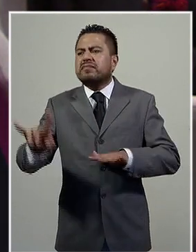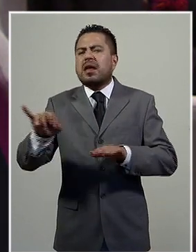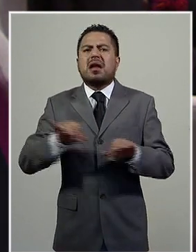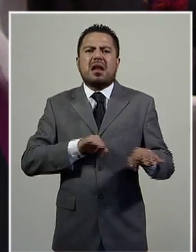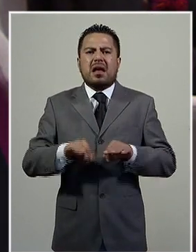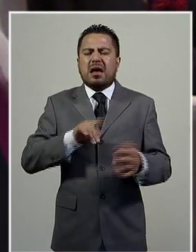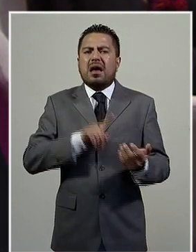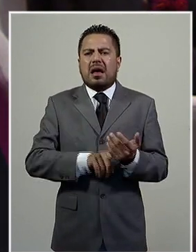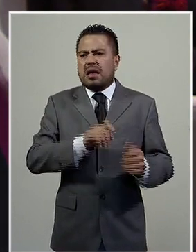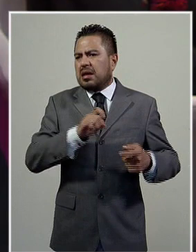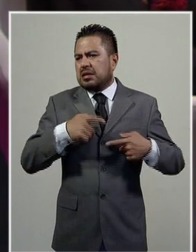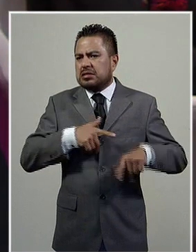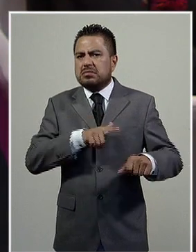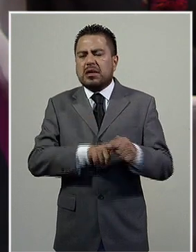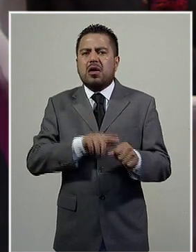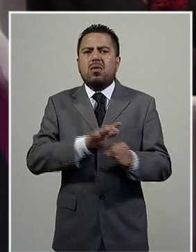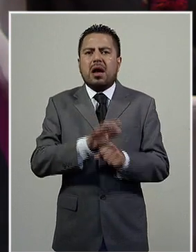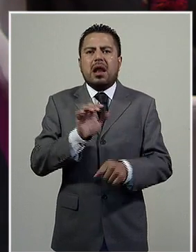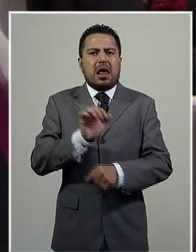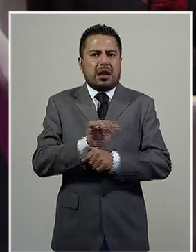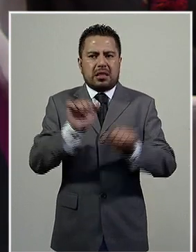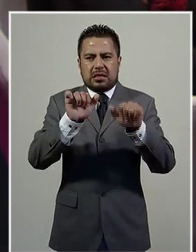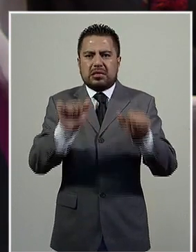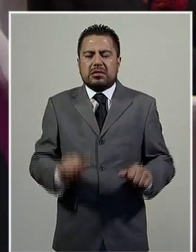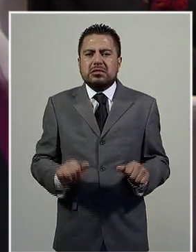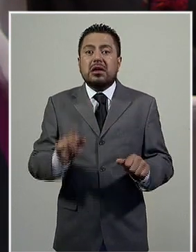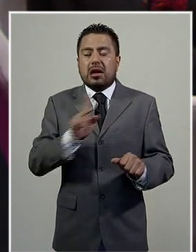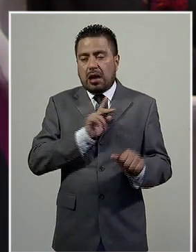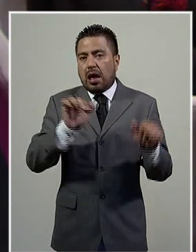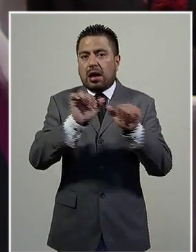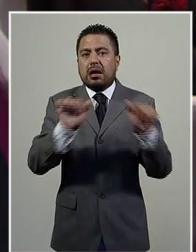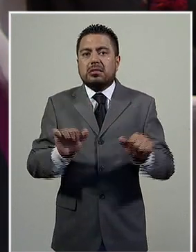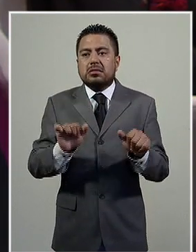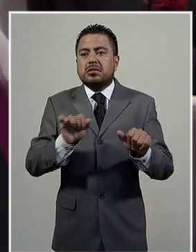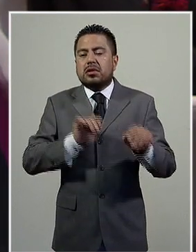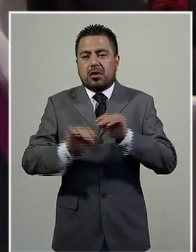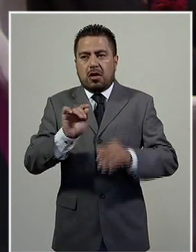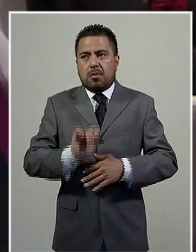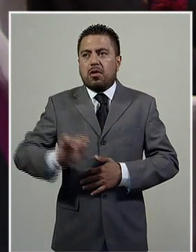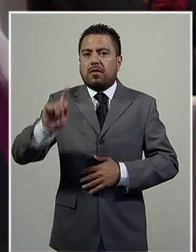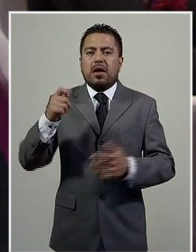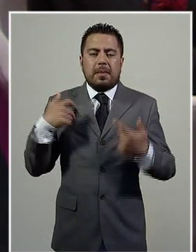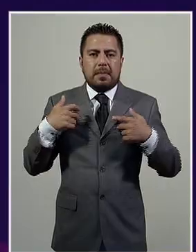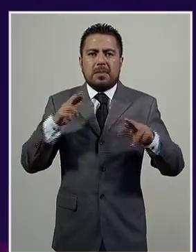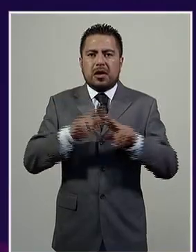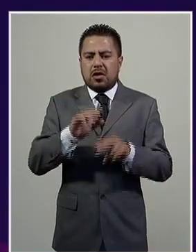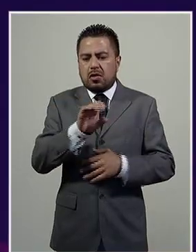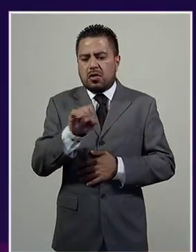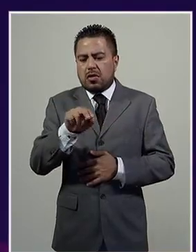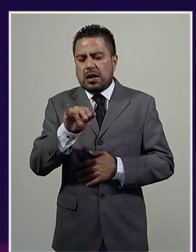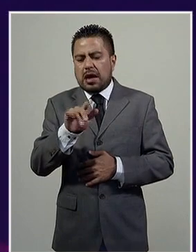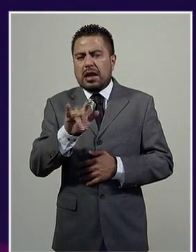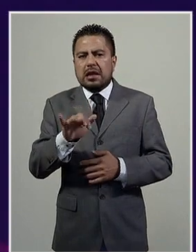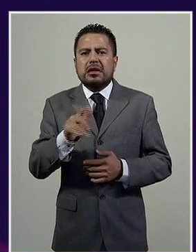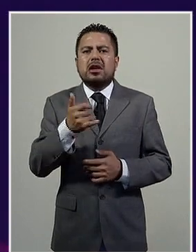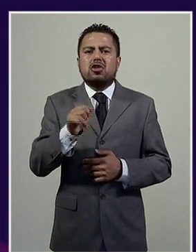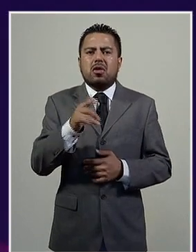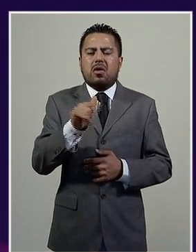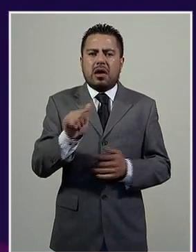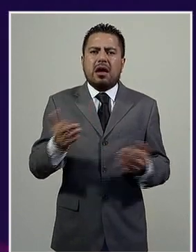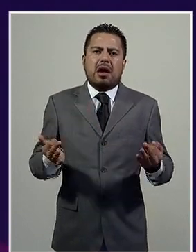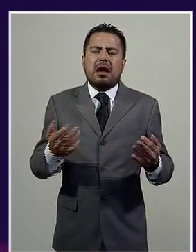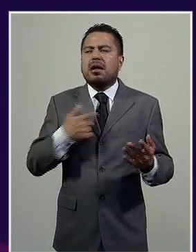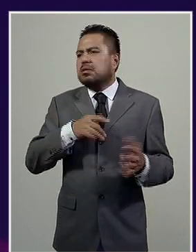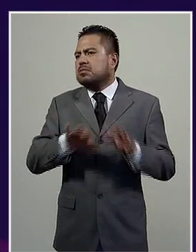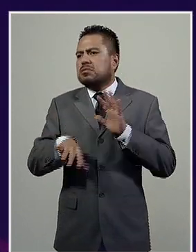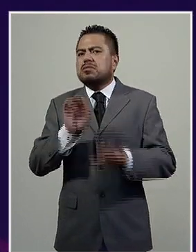laboral que es muy particular, que es el artístico. Okay. Yo soy artista escénica de profesión, soy maestra de Kundalini Yoga y he